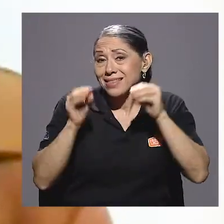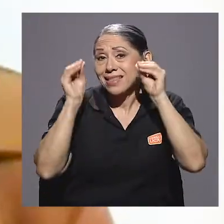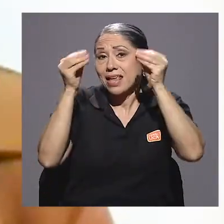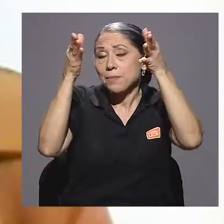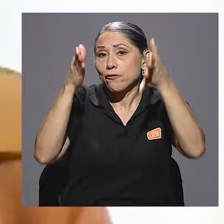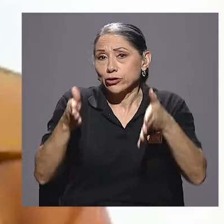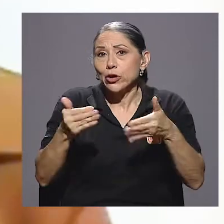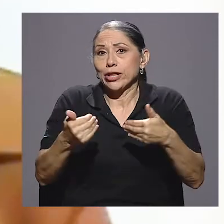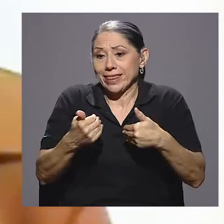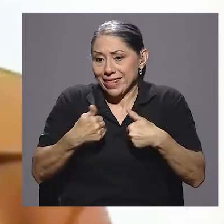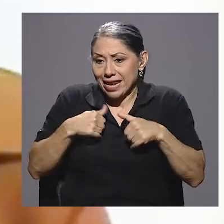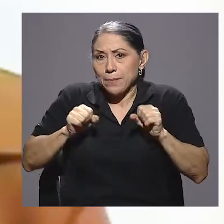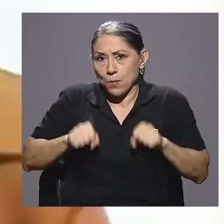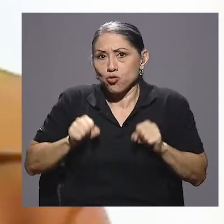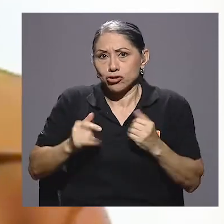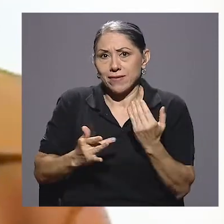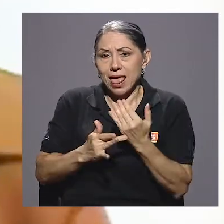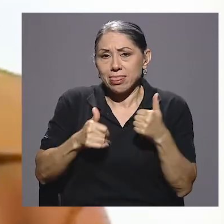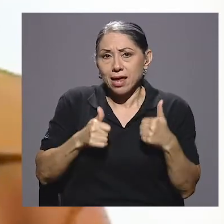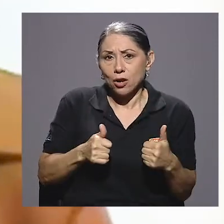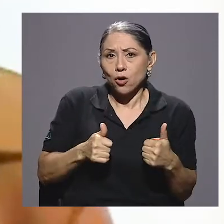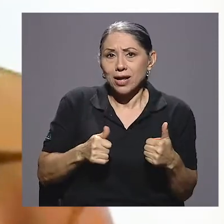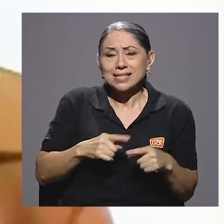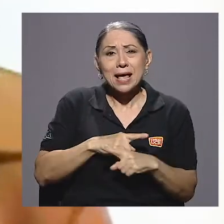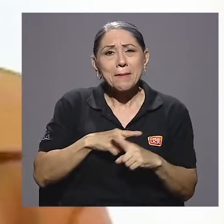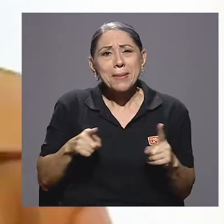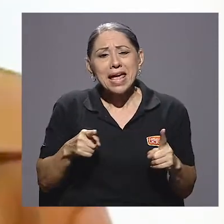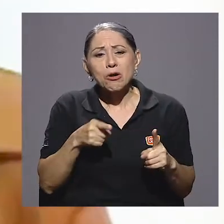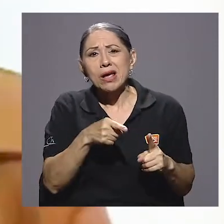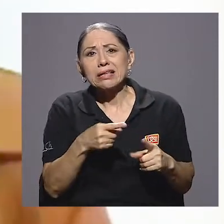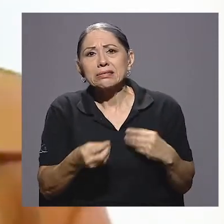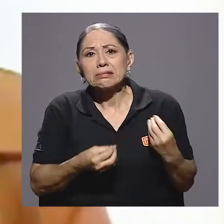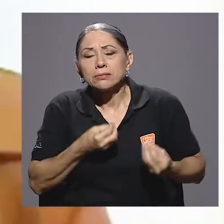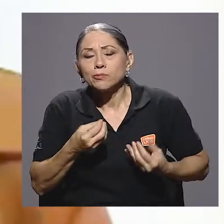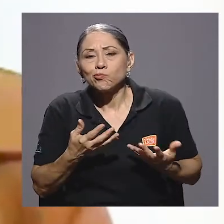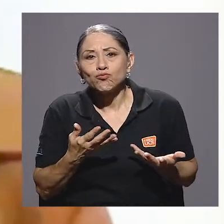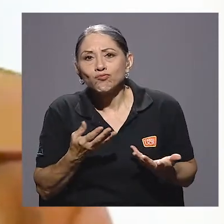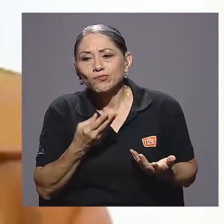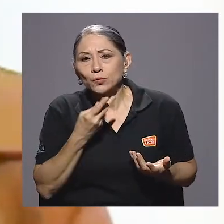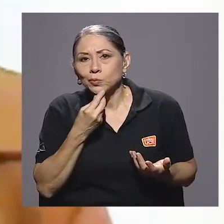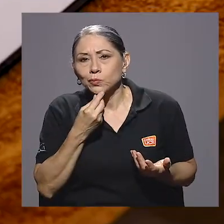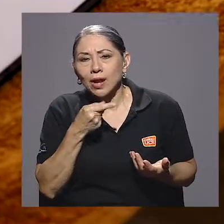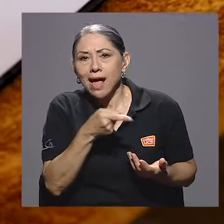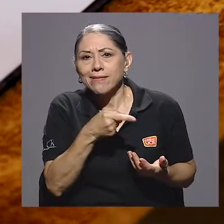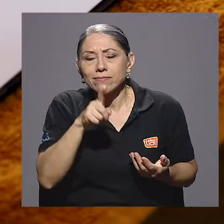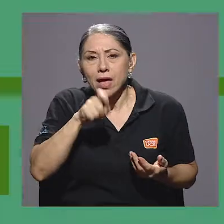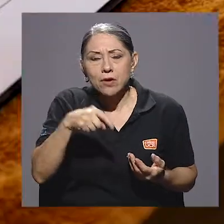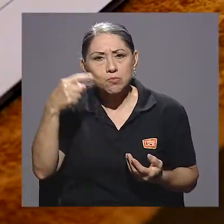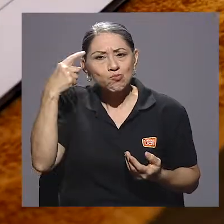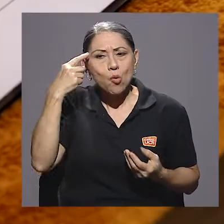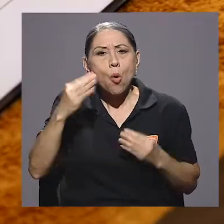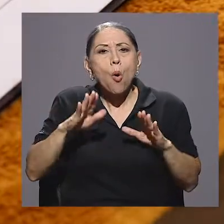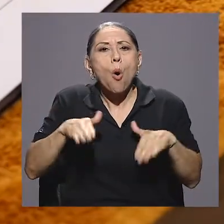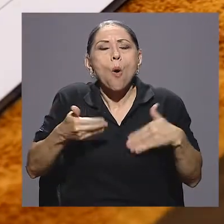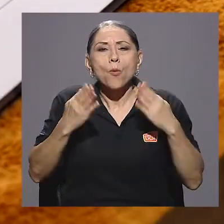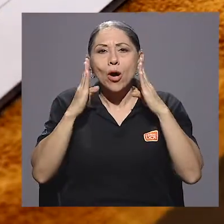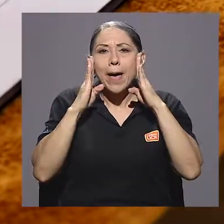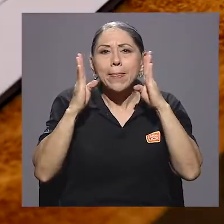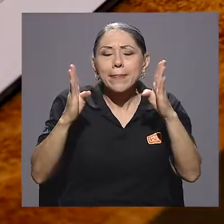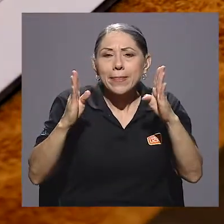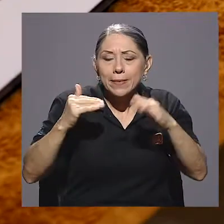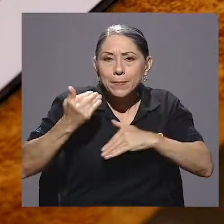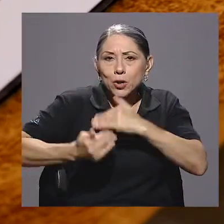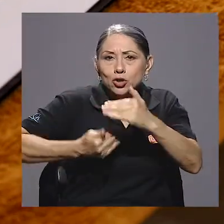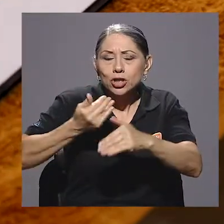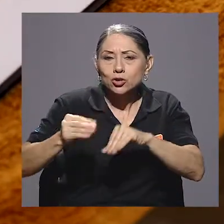sus posibilidades tecnológicas, pues ha debido abordar los procesos